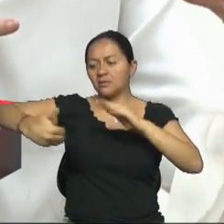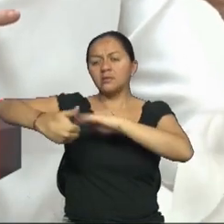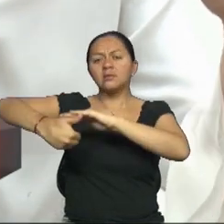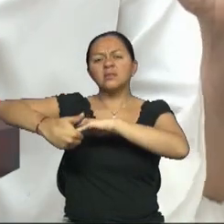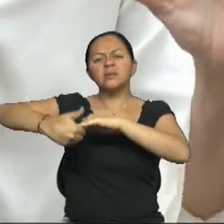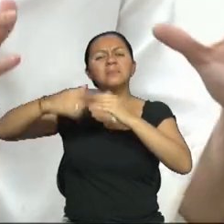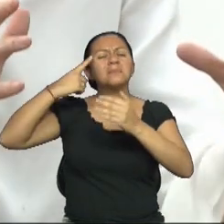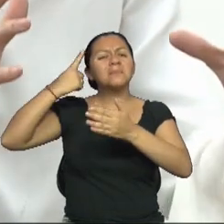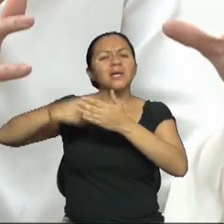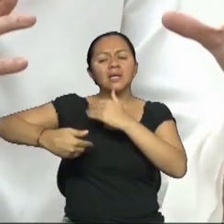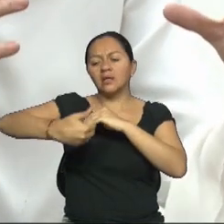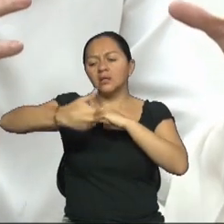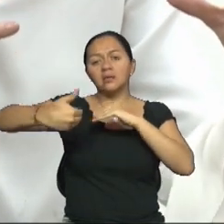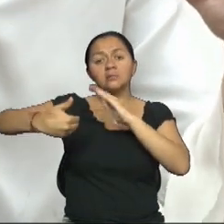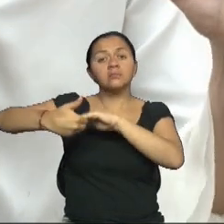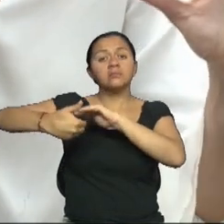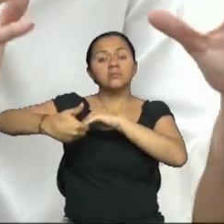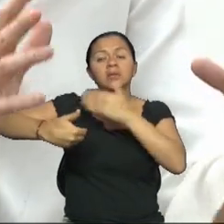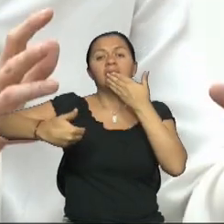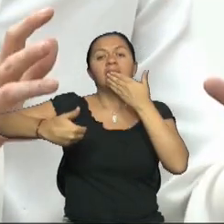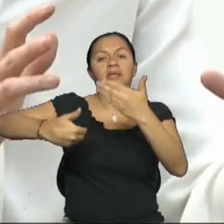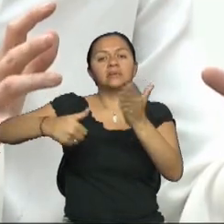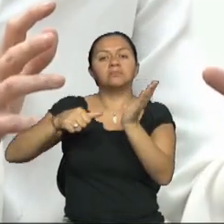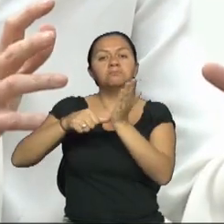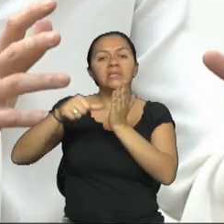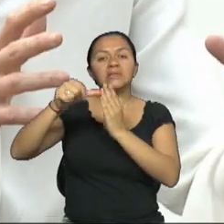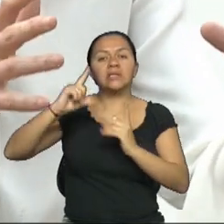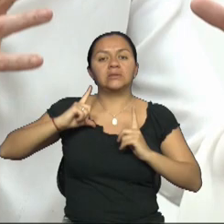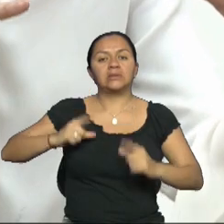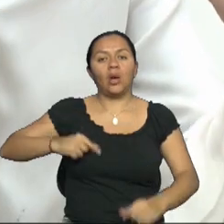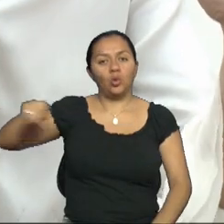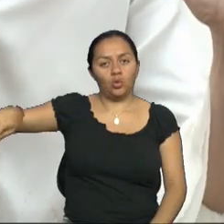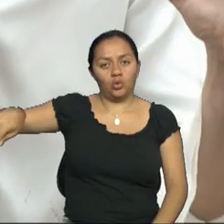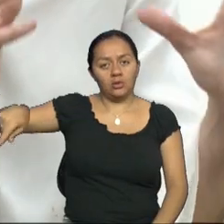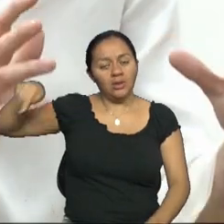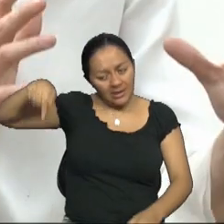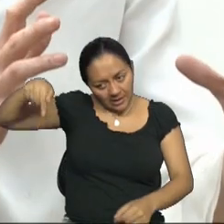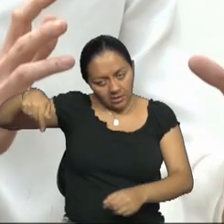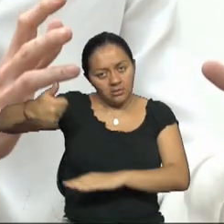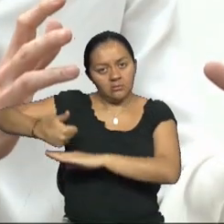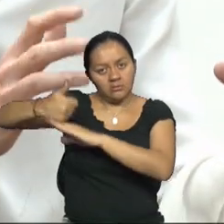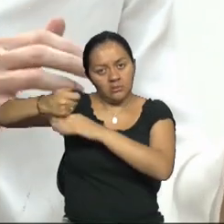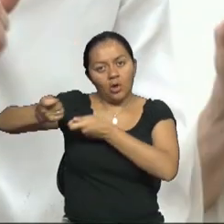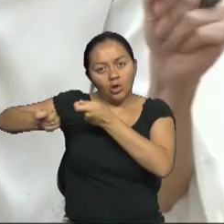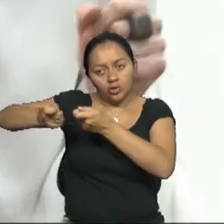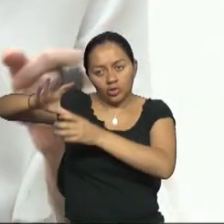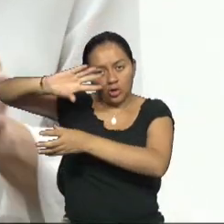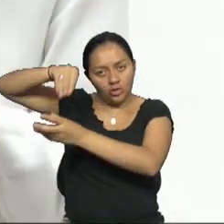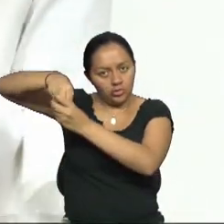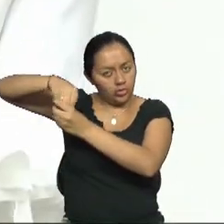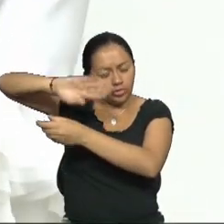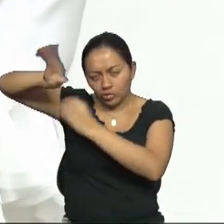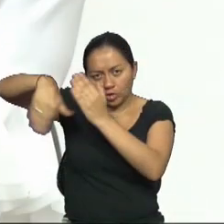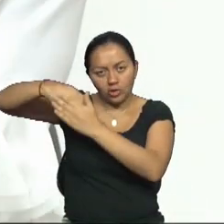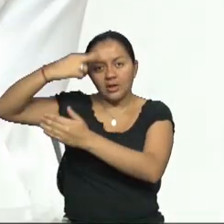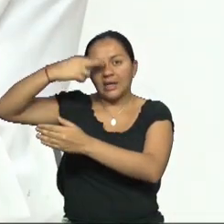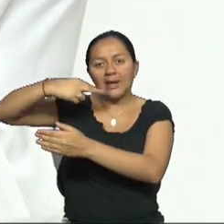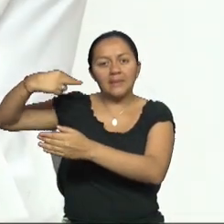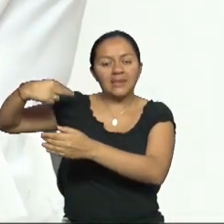y bajo el liderazgo del Ministerio de Salud y del Sistema de Salud, y